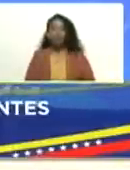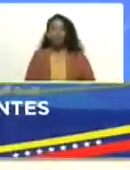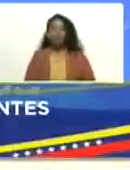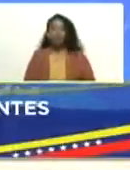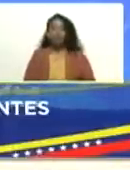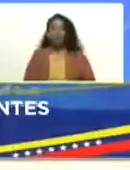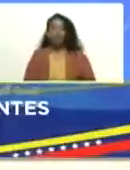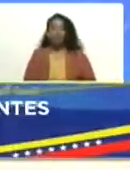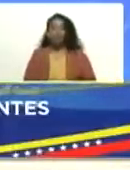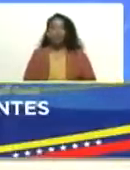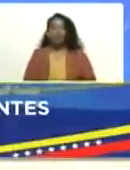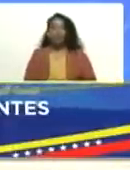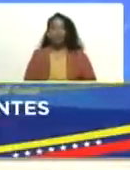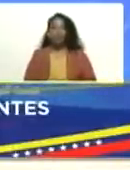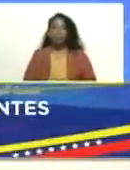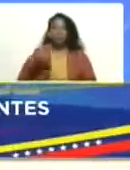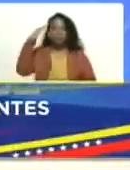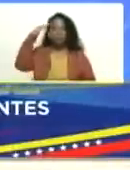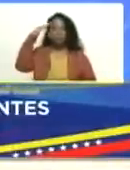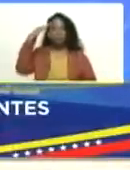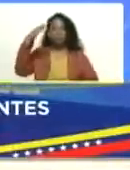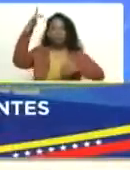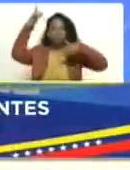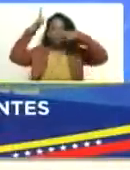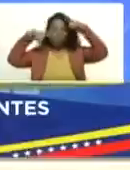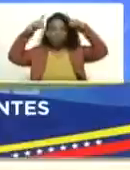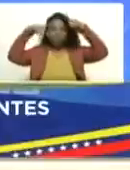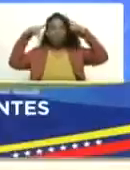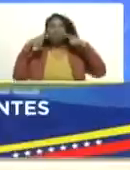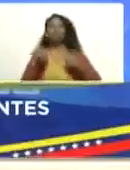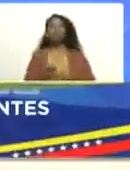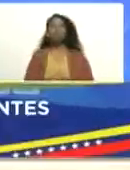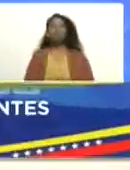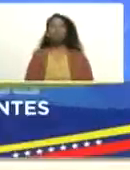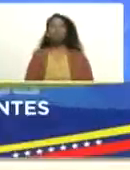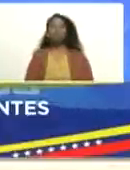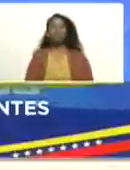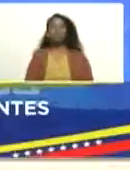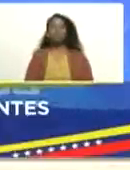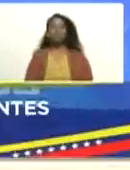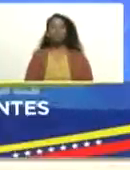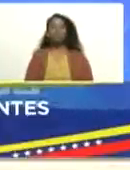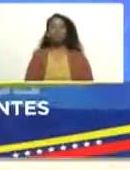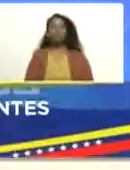Fue nuestro comandante supremo, Hugo Rafael Chávez Frías,